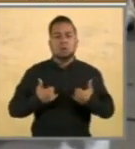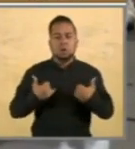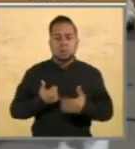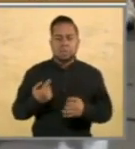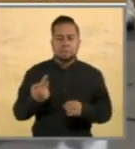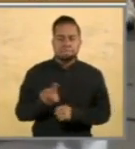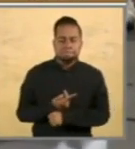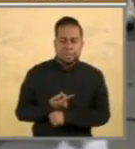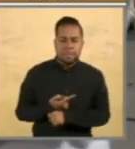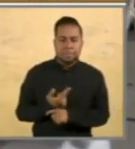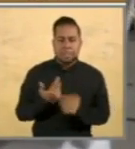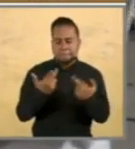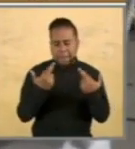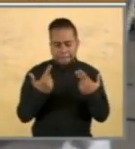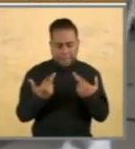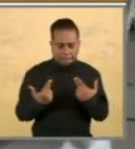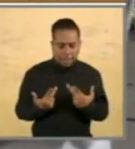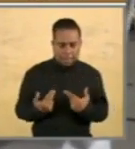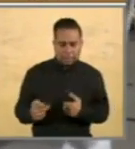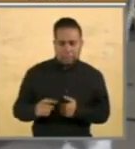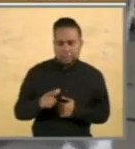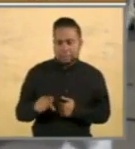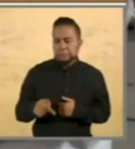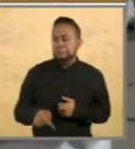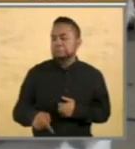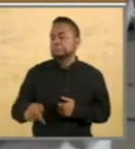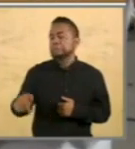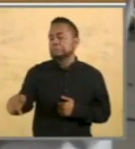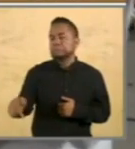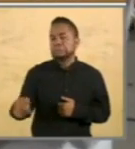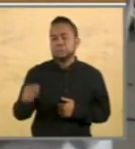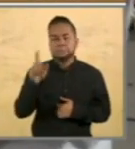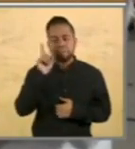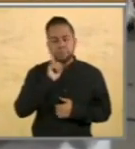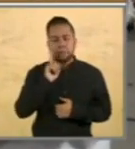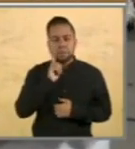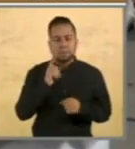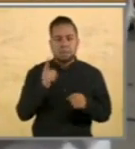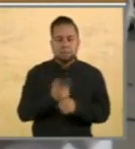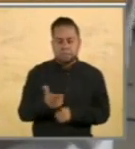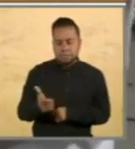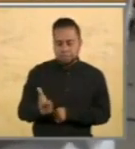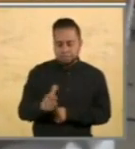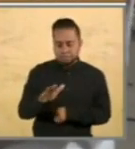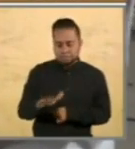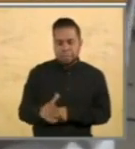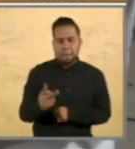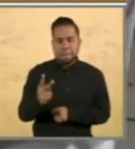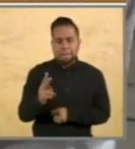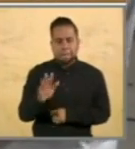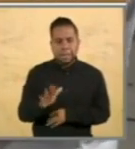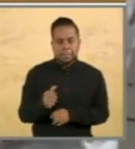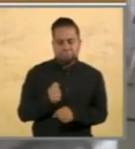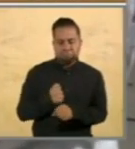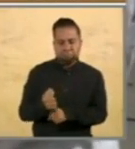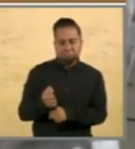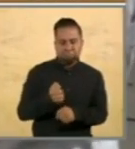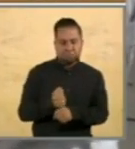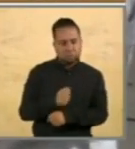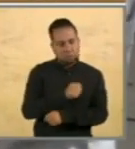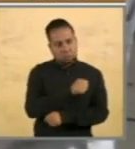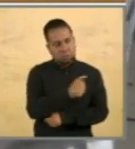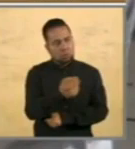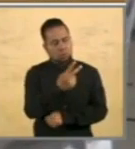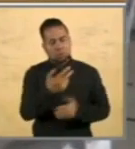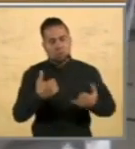torturado y más adelante metros adelante la mujer que apareció asesinada también con signos de tortura los otros dos